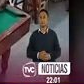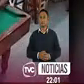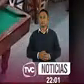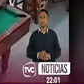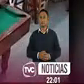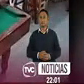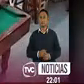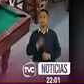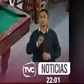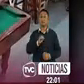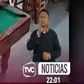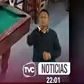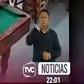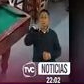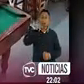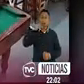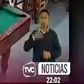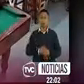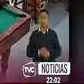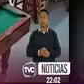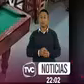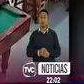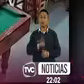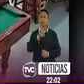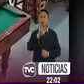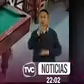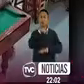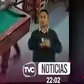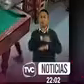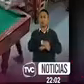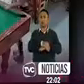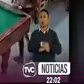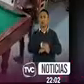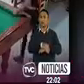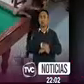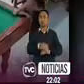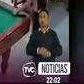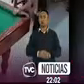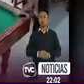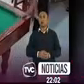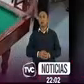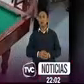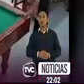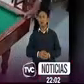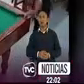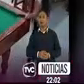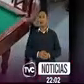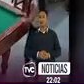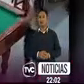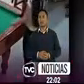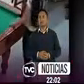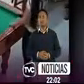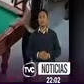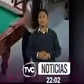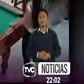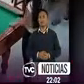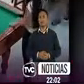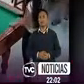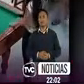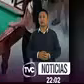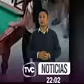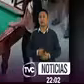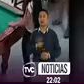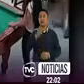Shushufindi, provincia de Sucumbíos. Era la 1 de la tarde y en la mesa de billar estaban 3 personas. En el fondo, una pareja